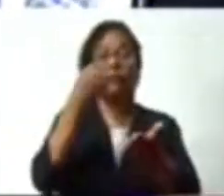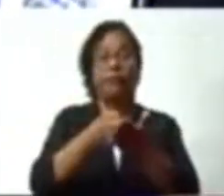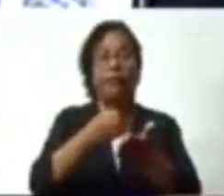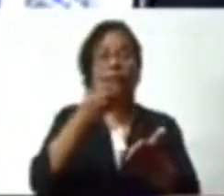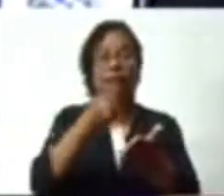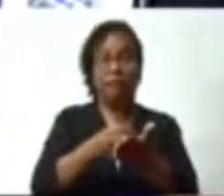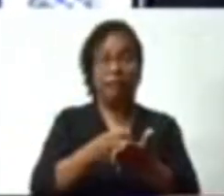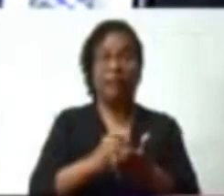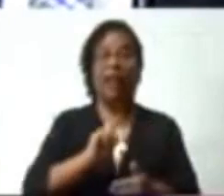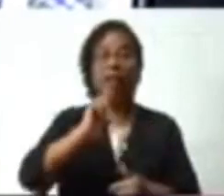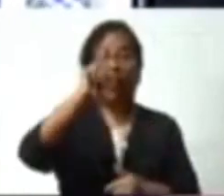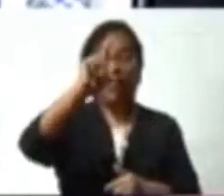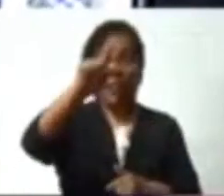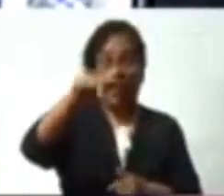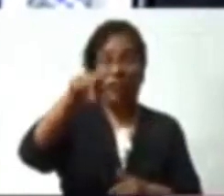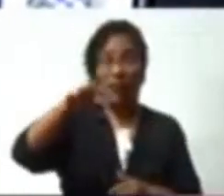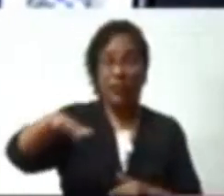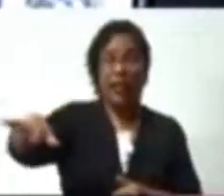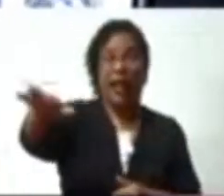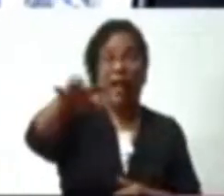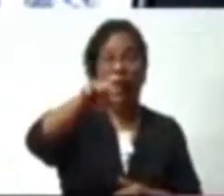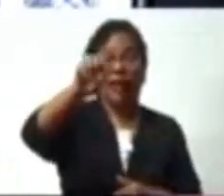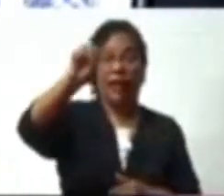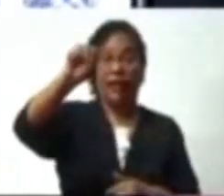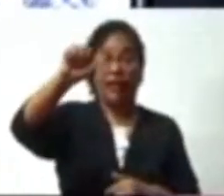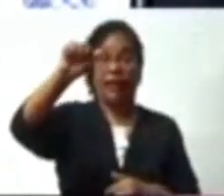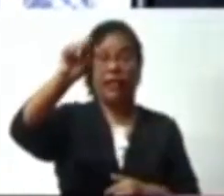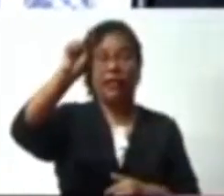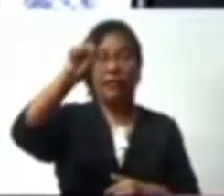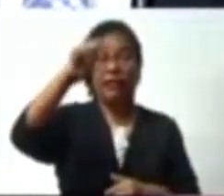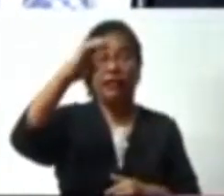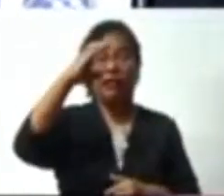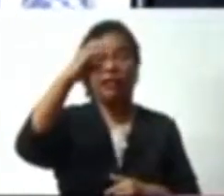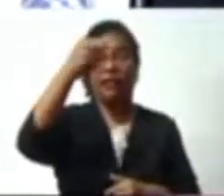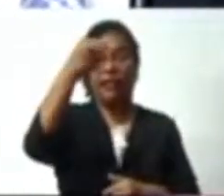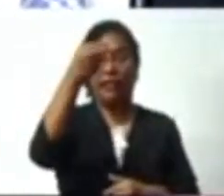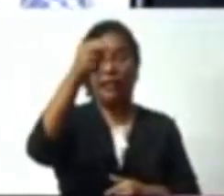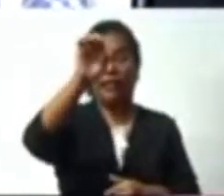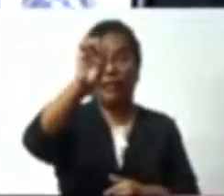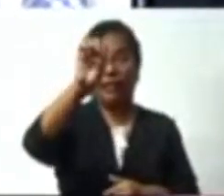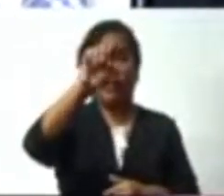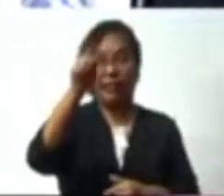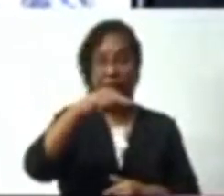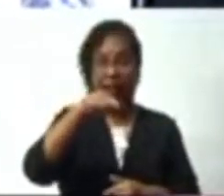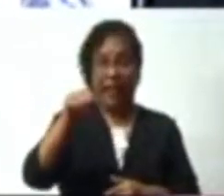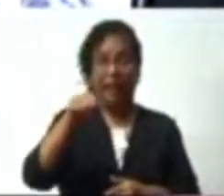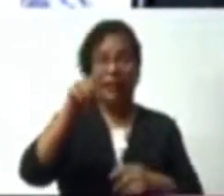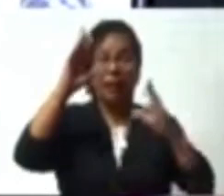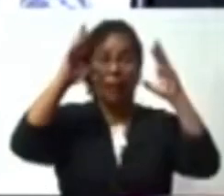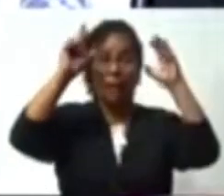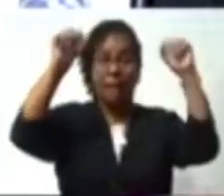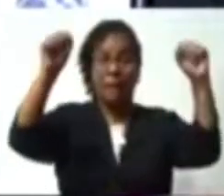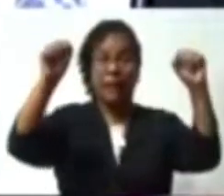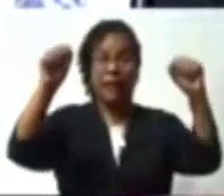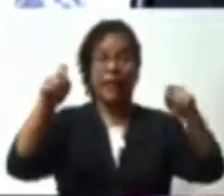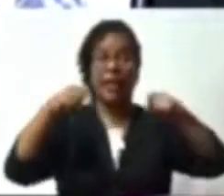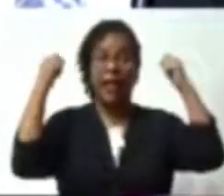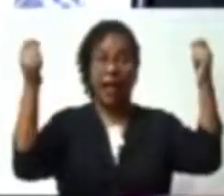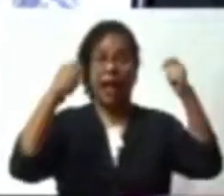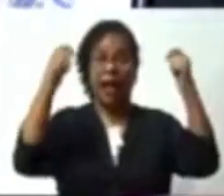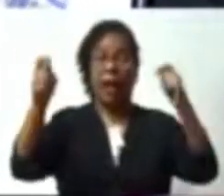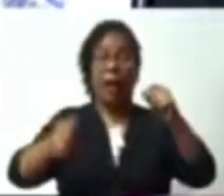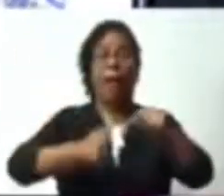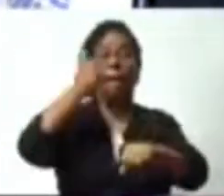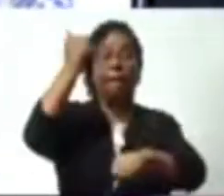Sánchez y el presidente allí entrega un politécnico que